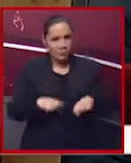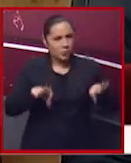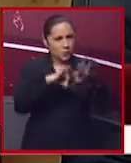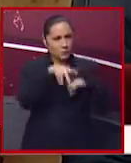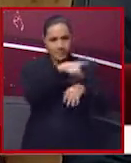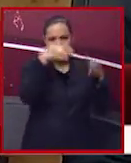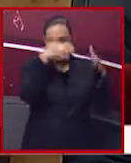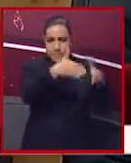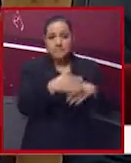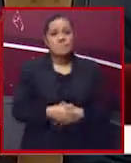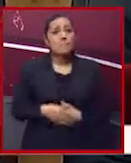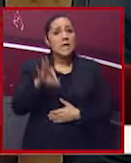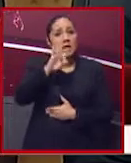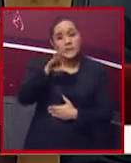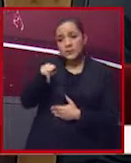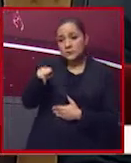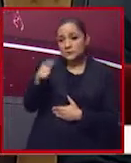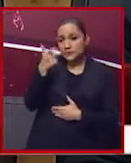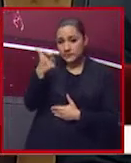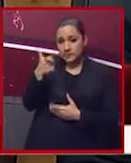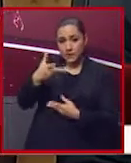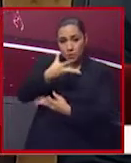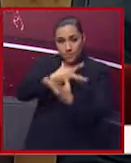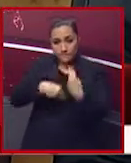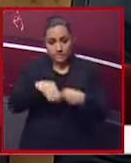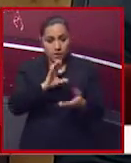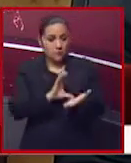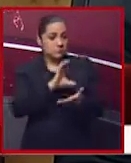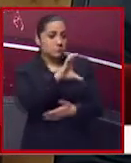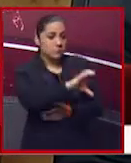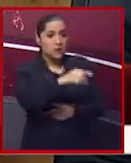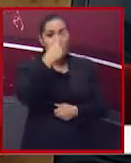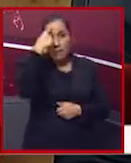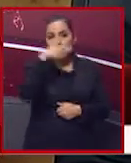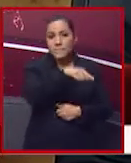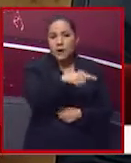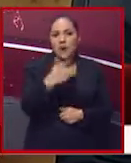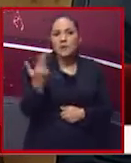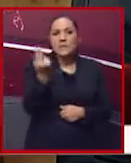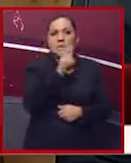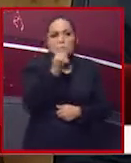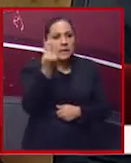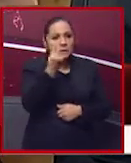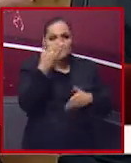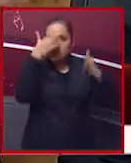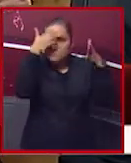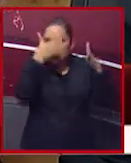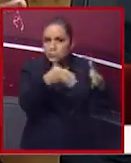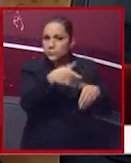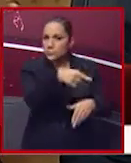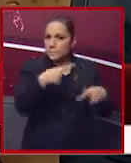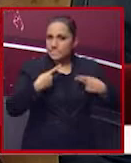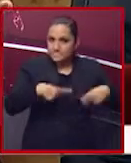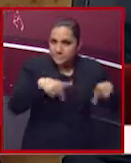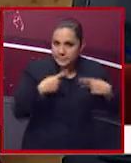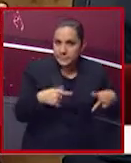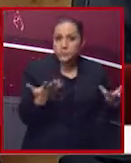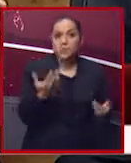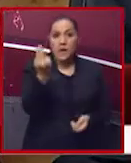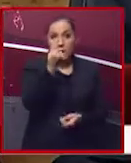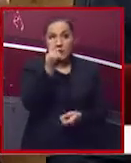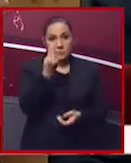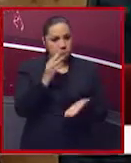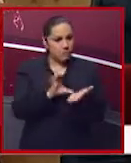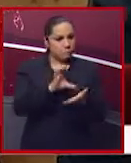podemos reorientar el gasto y sacar más del gasto corriente a esos dos, a los seres humanos y a la inversión, sobre